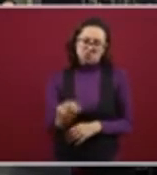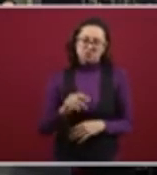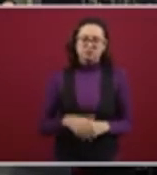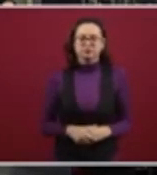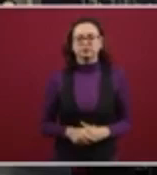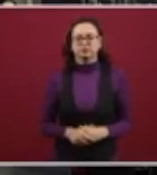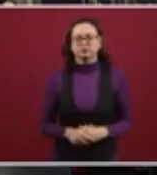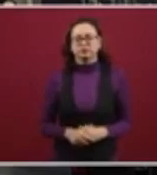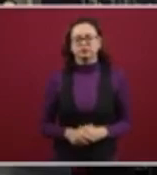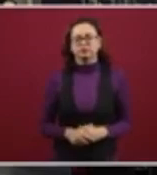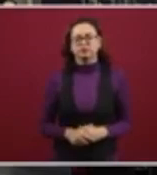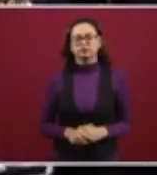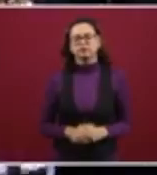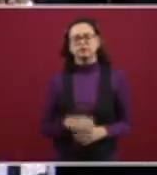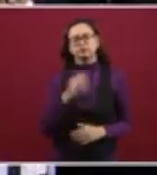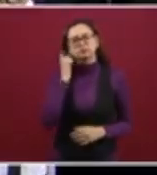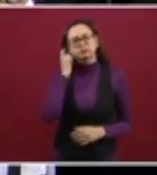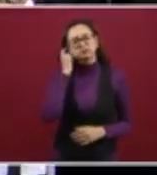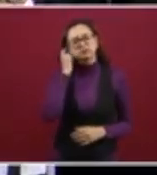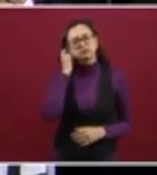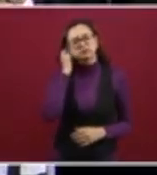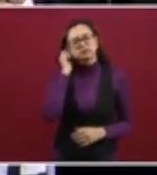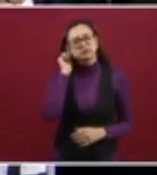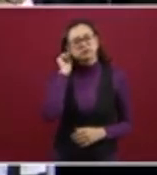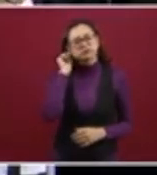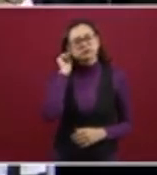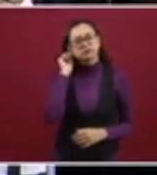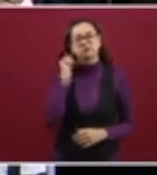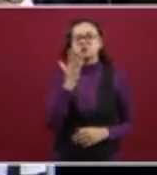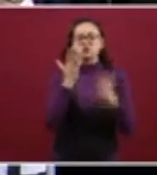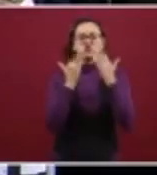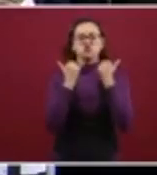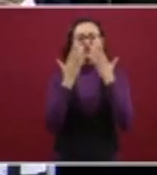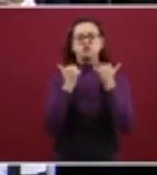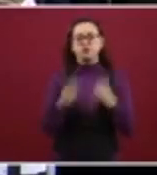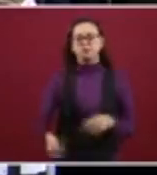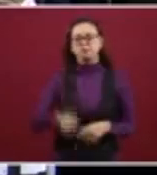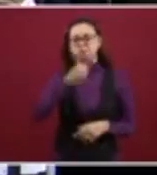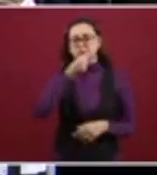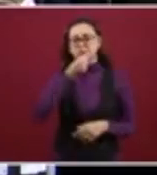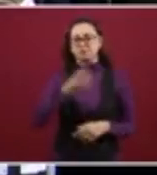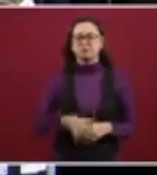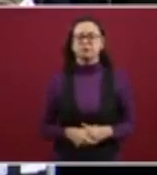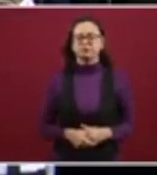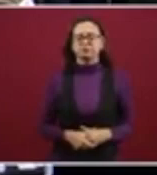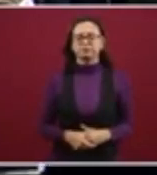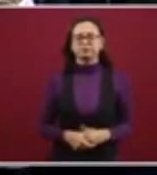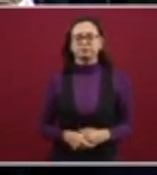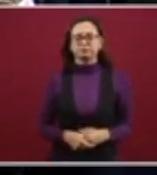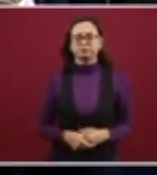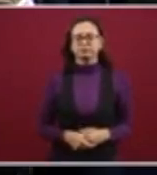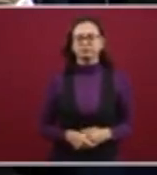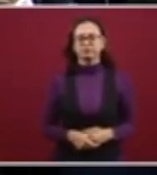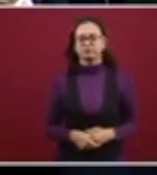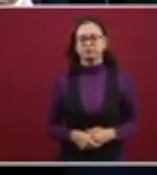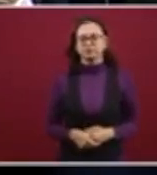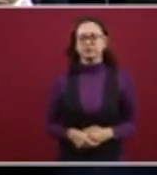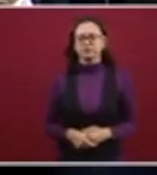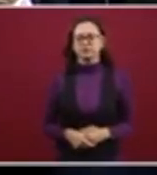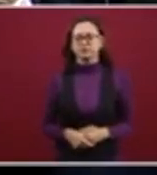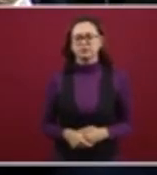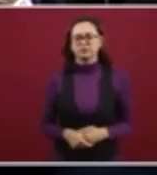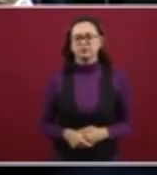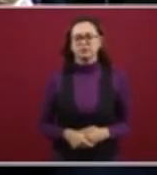pie que se manifiestan en redes sociales sobre las acciones que están haciendo los ministros de la Corte. ¿Se puede lograr una